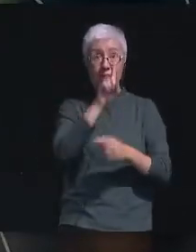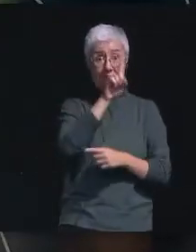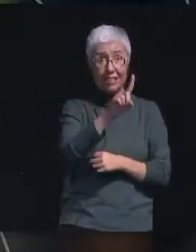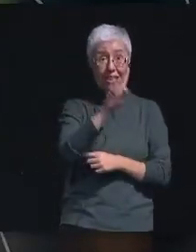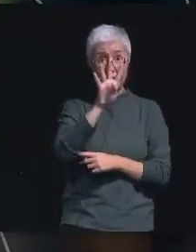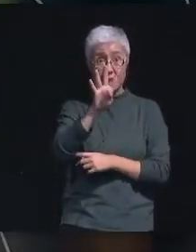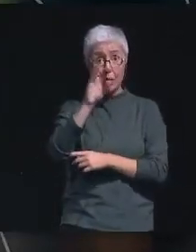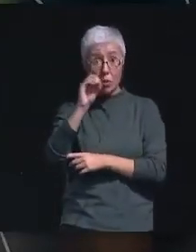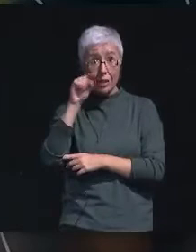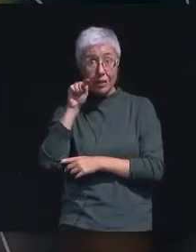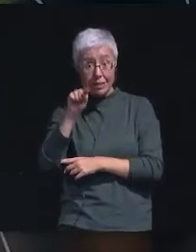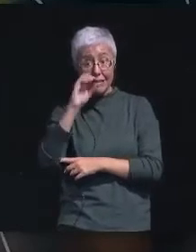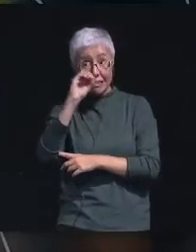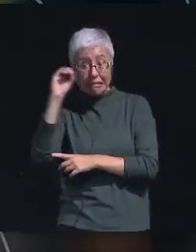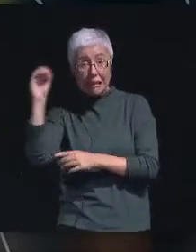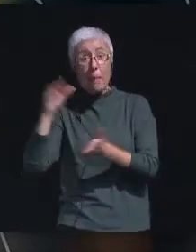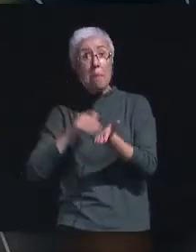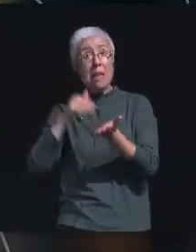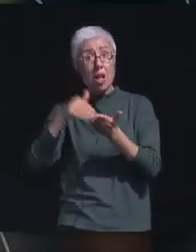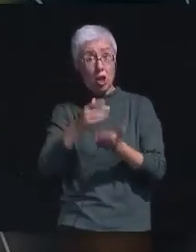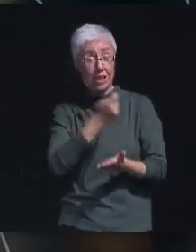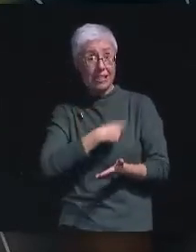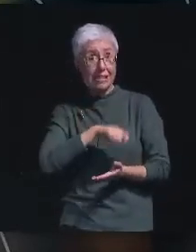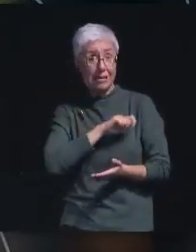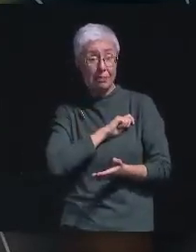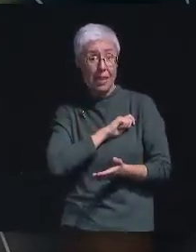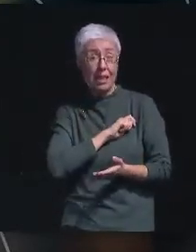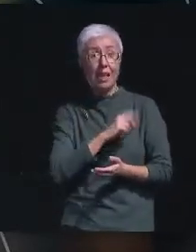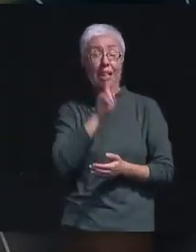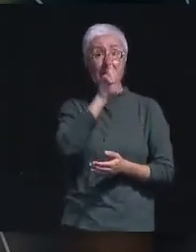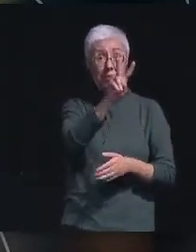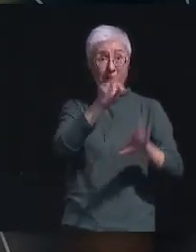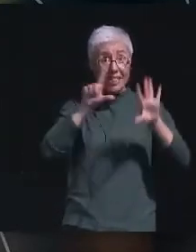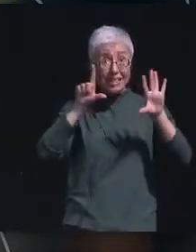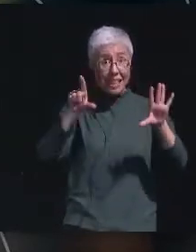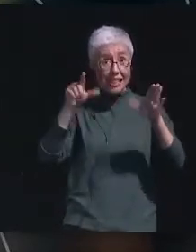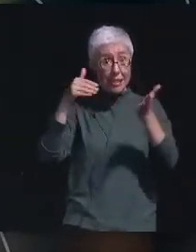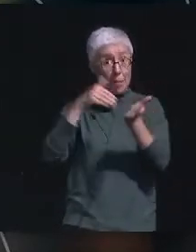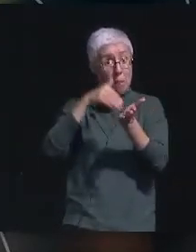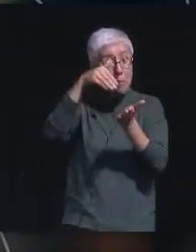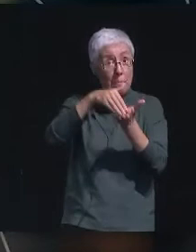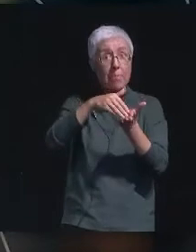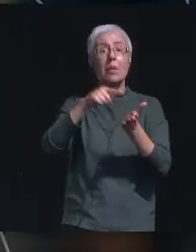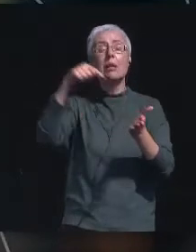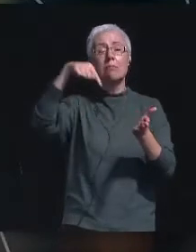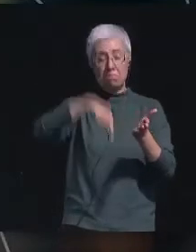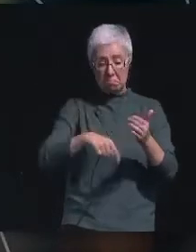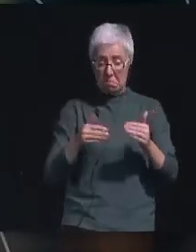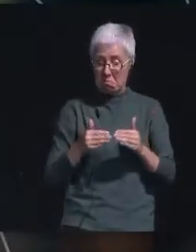27.000 están ya en el borrador de presupuestos que que espera aprobar el gobierno, que creo